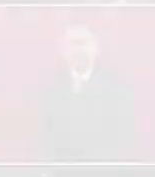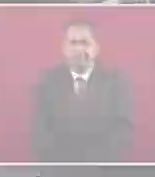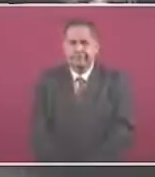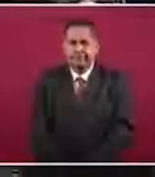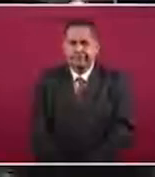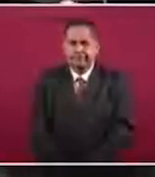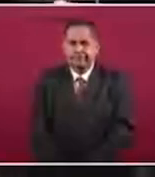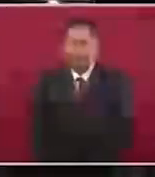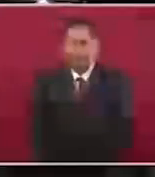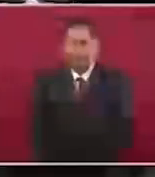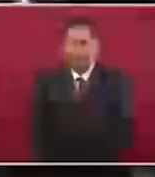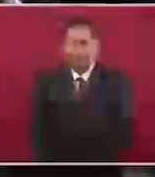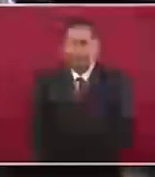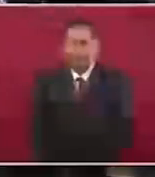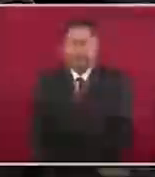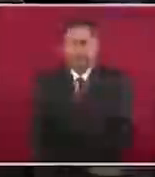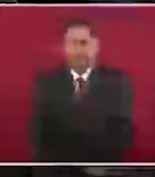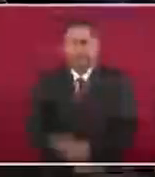Hoy